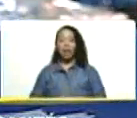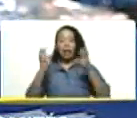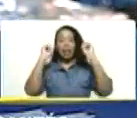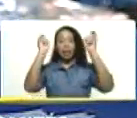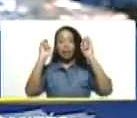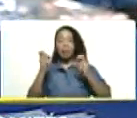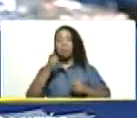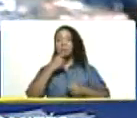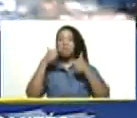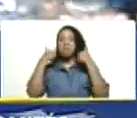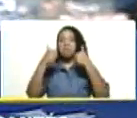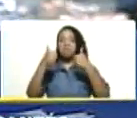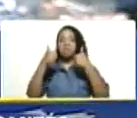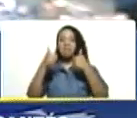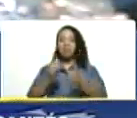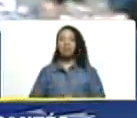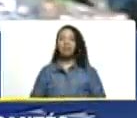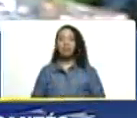tan buenas.